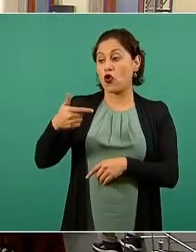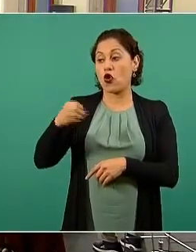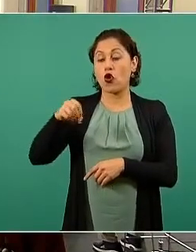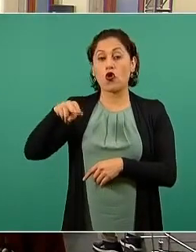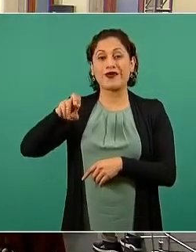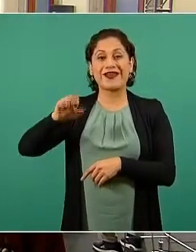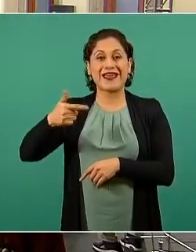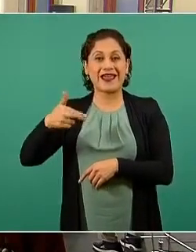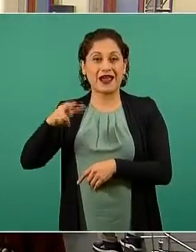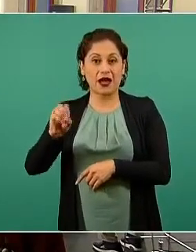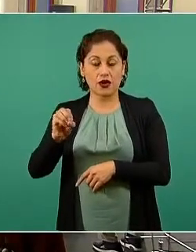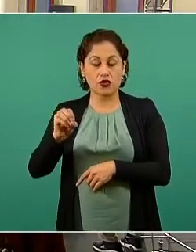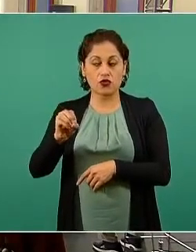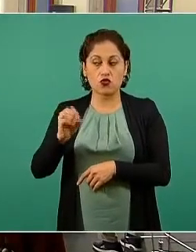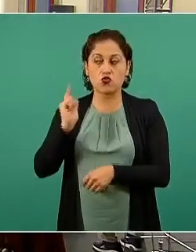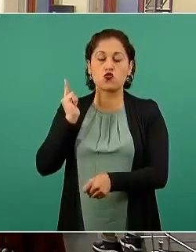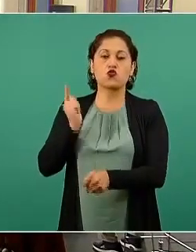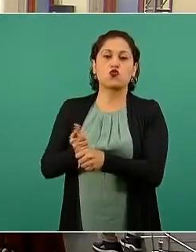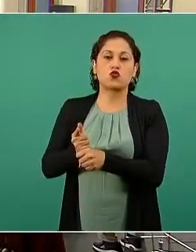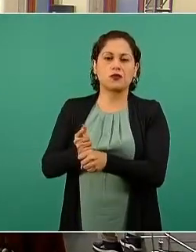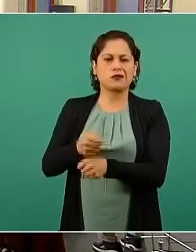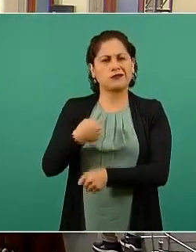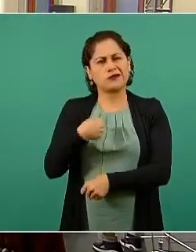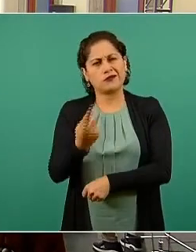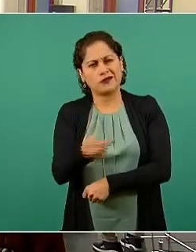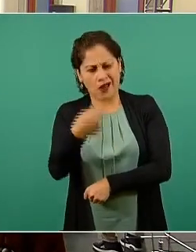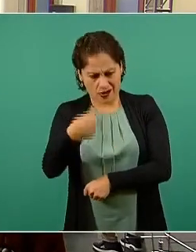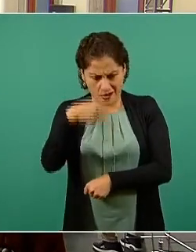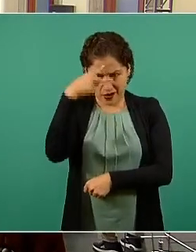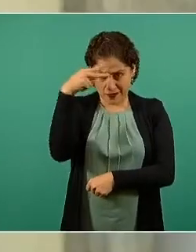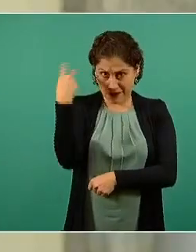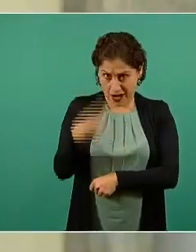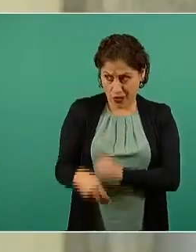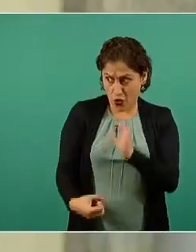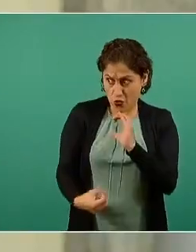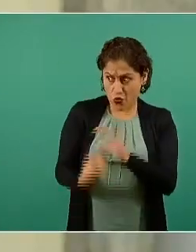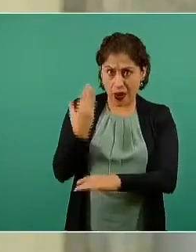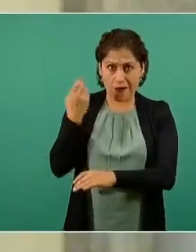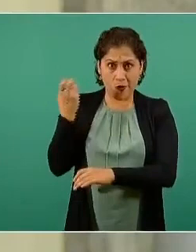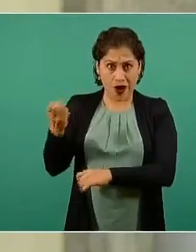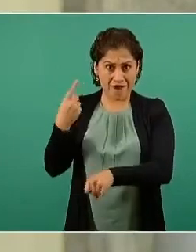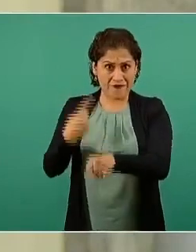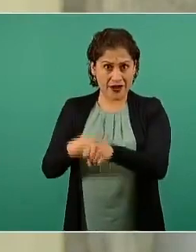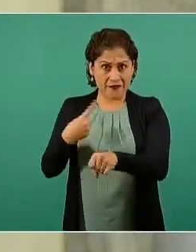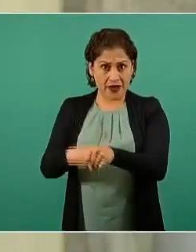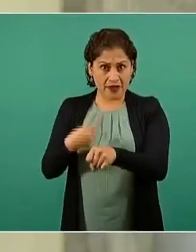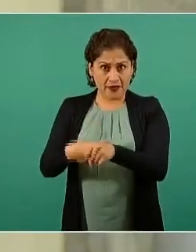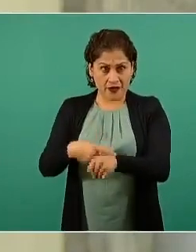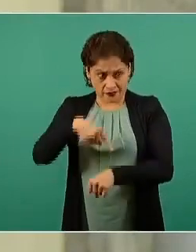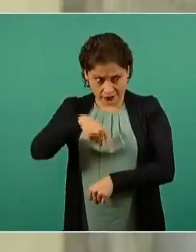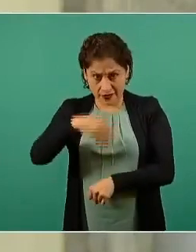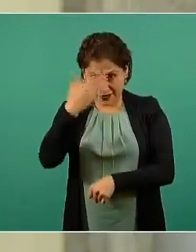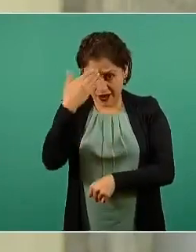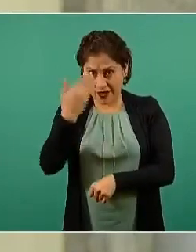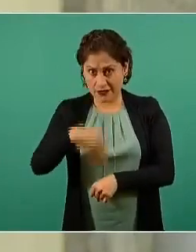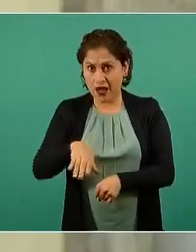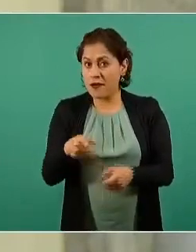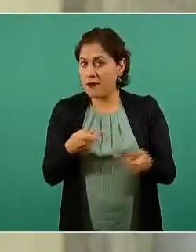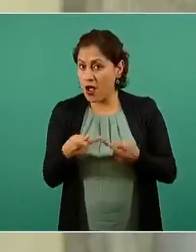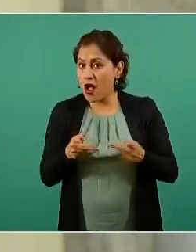tanto estamos preparados para esta posible nueva pandemia? Y las personas que superaron